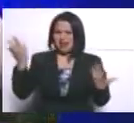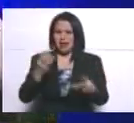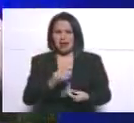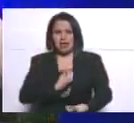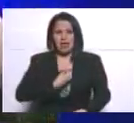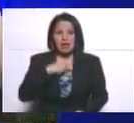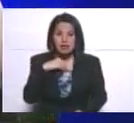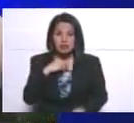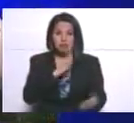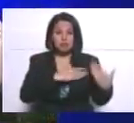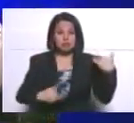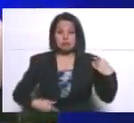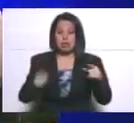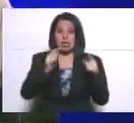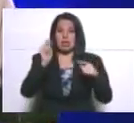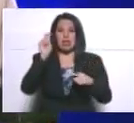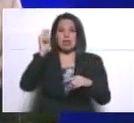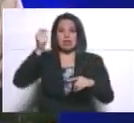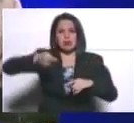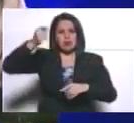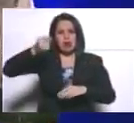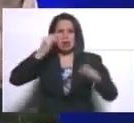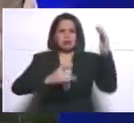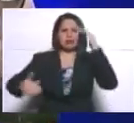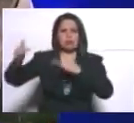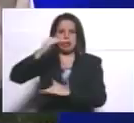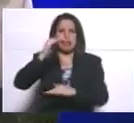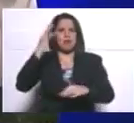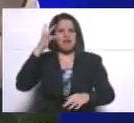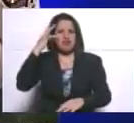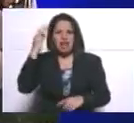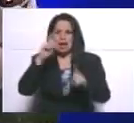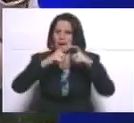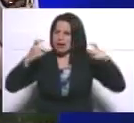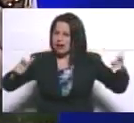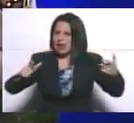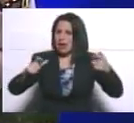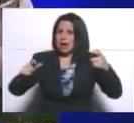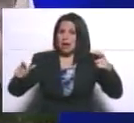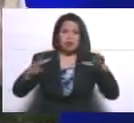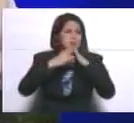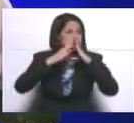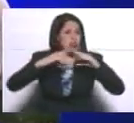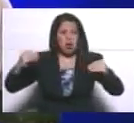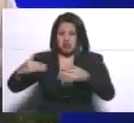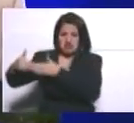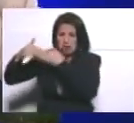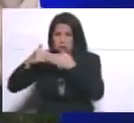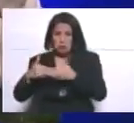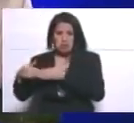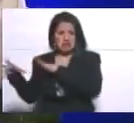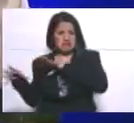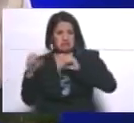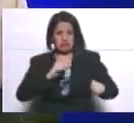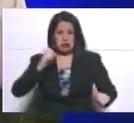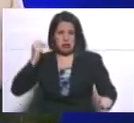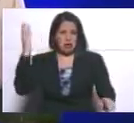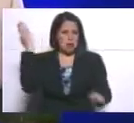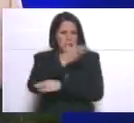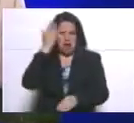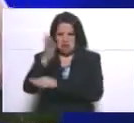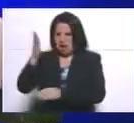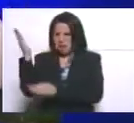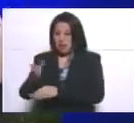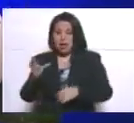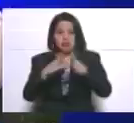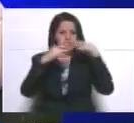Electoral, del Tribunal Supremo, el fiscal general de la República. Es decir, una arremetida imperialista contra el modelo del que hablaba el comandante